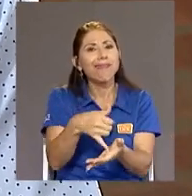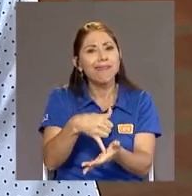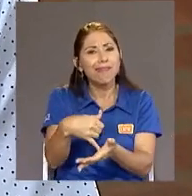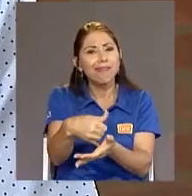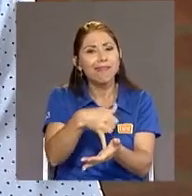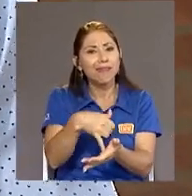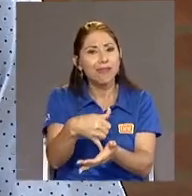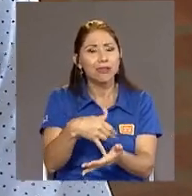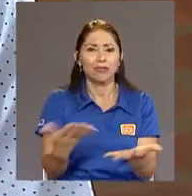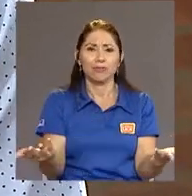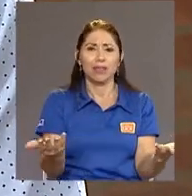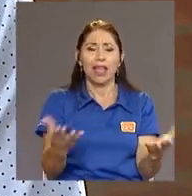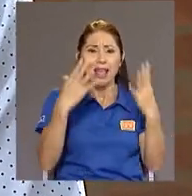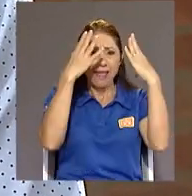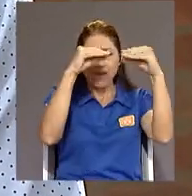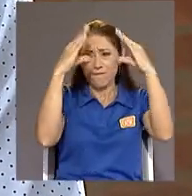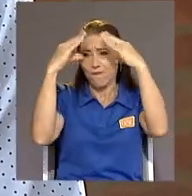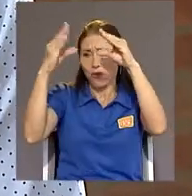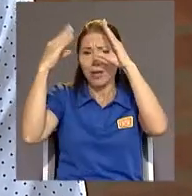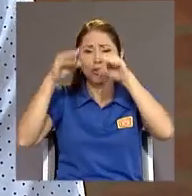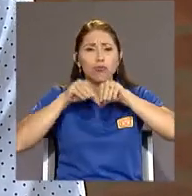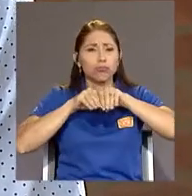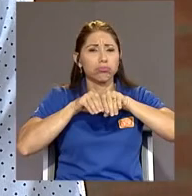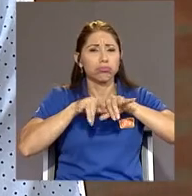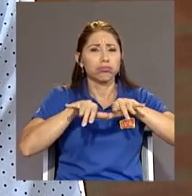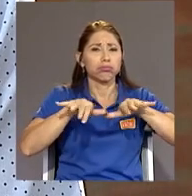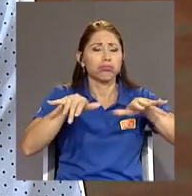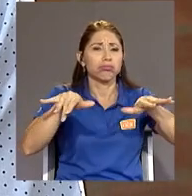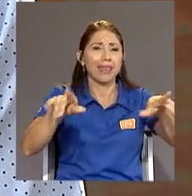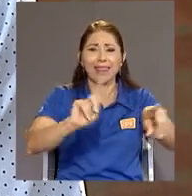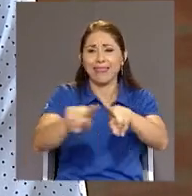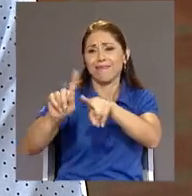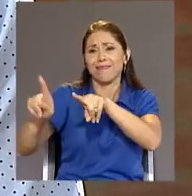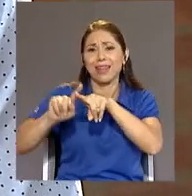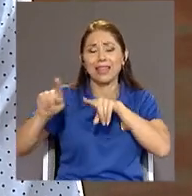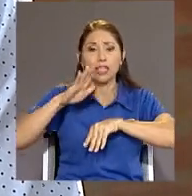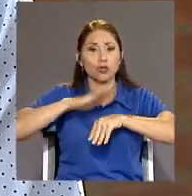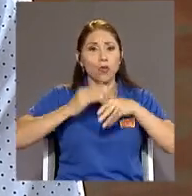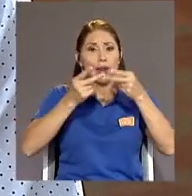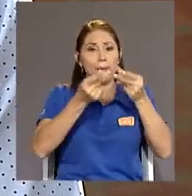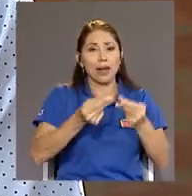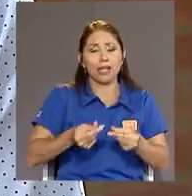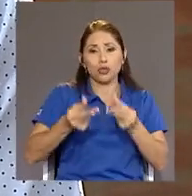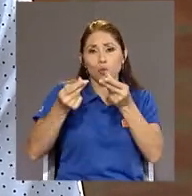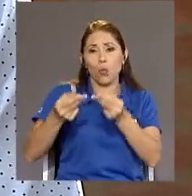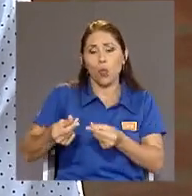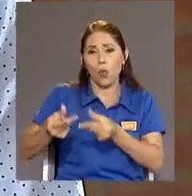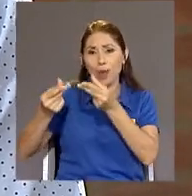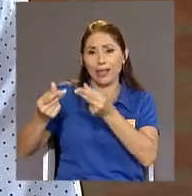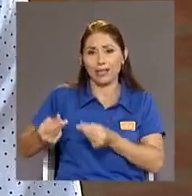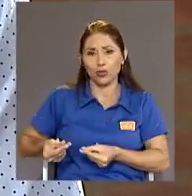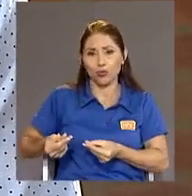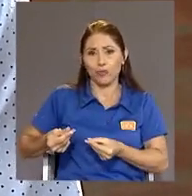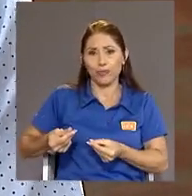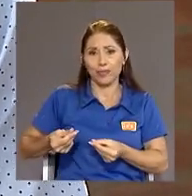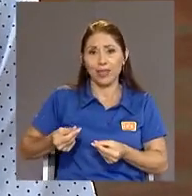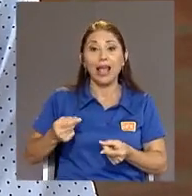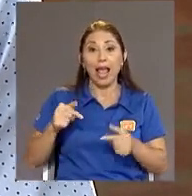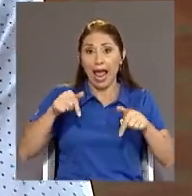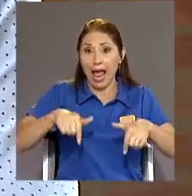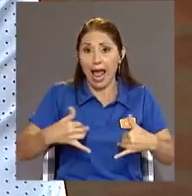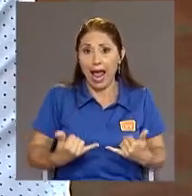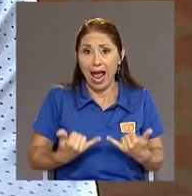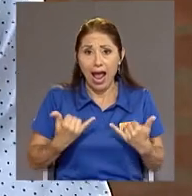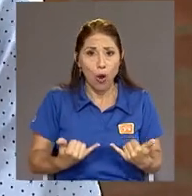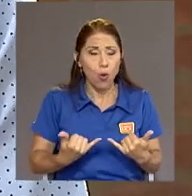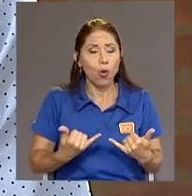gran difuminación de la información sobre materia presupuestaria que al día de hoy conlleva a que continuamente, administración